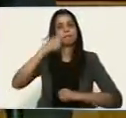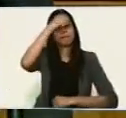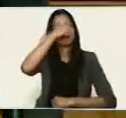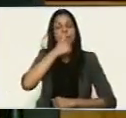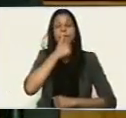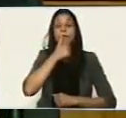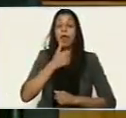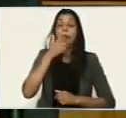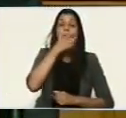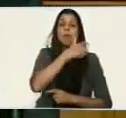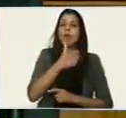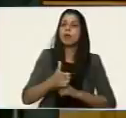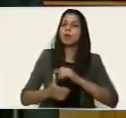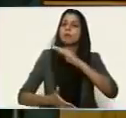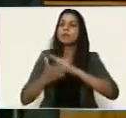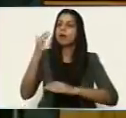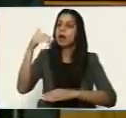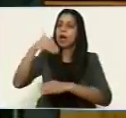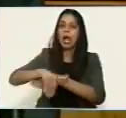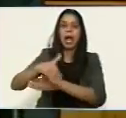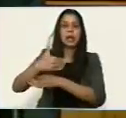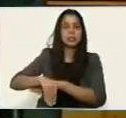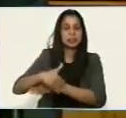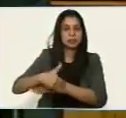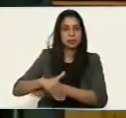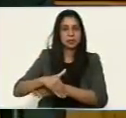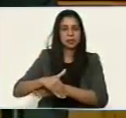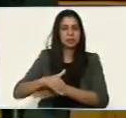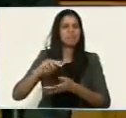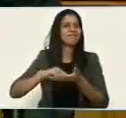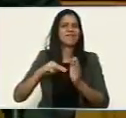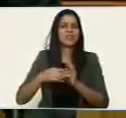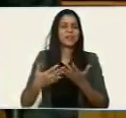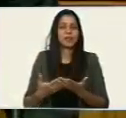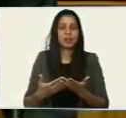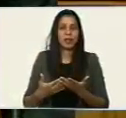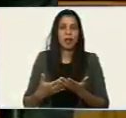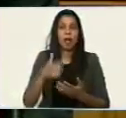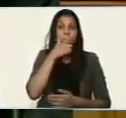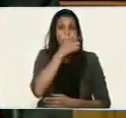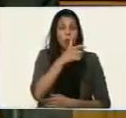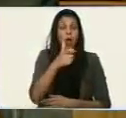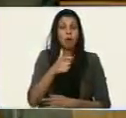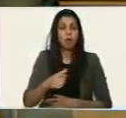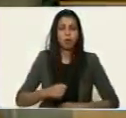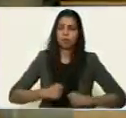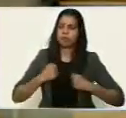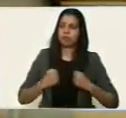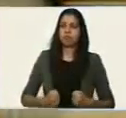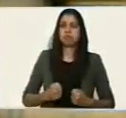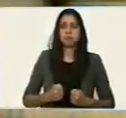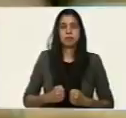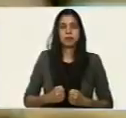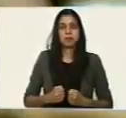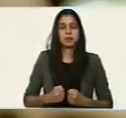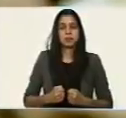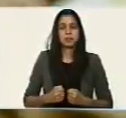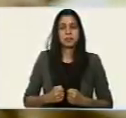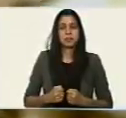Salió a la calle, salió, se prendió ese pueblo y